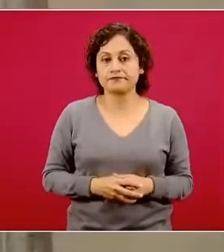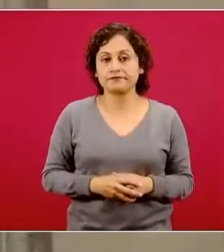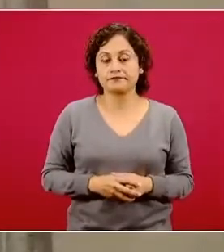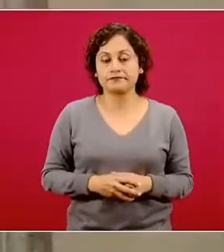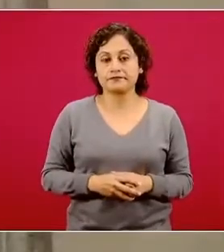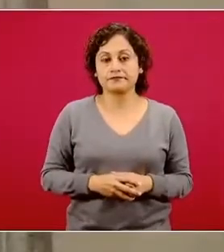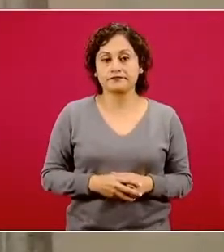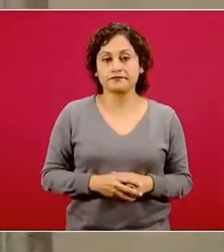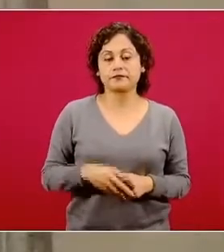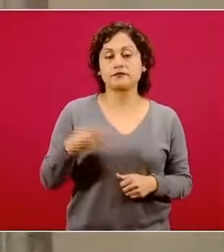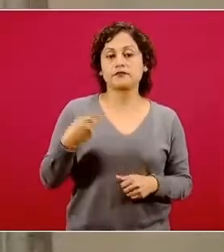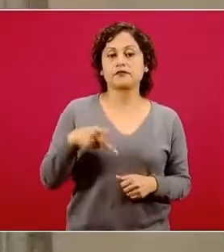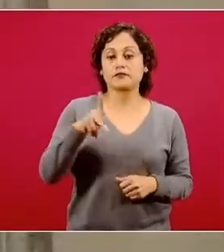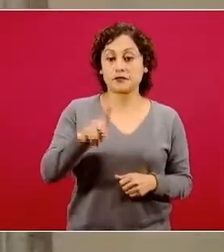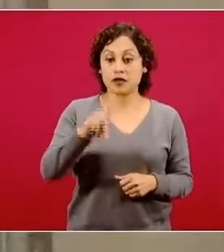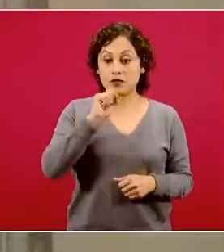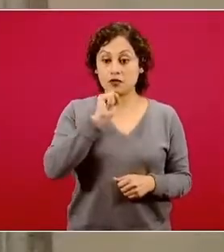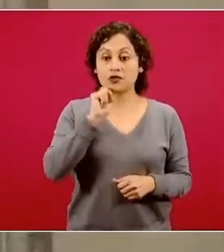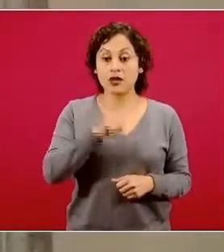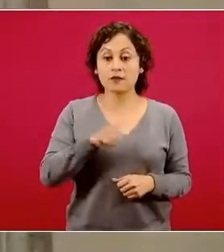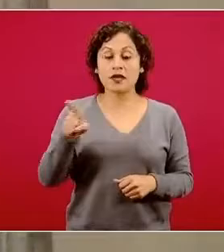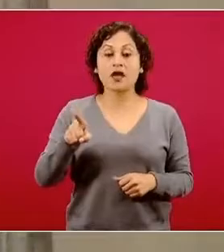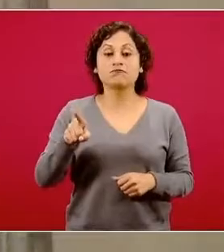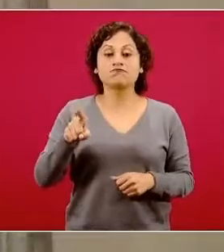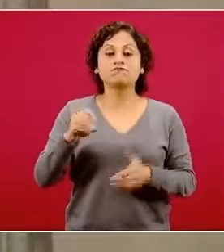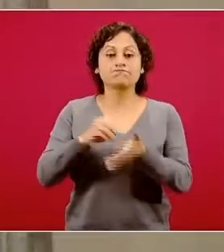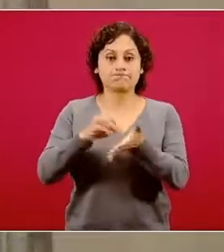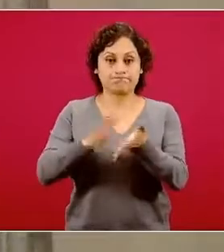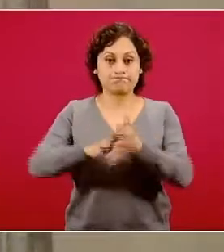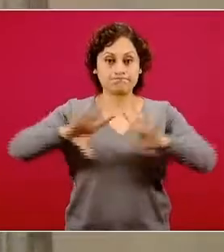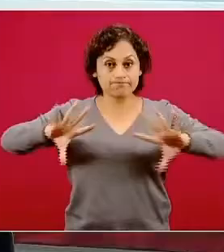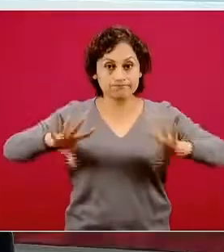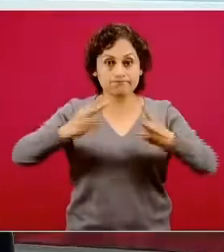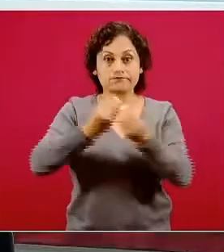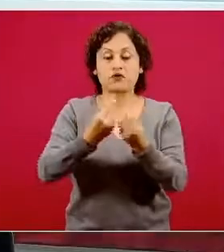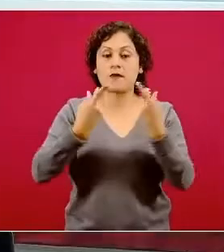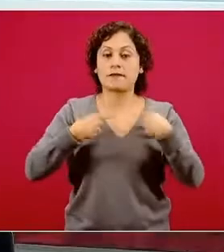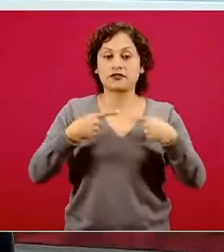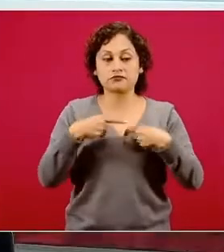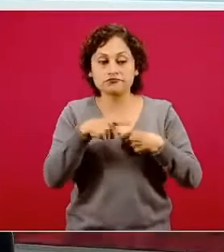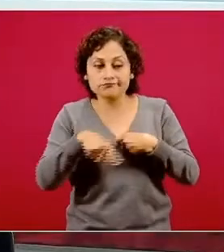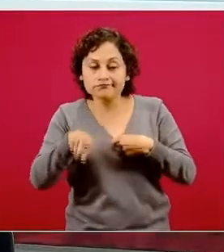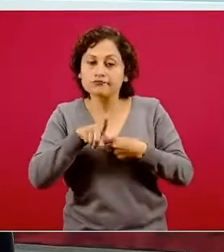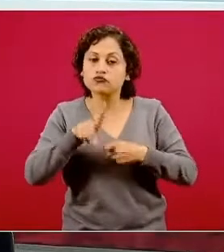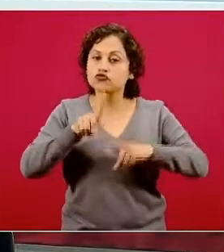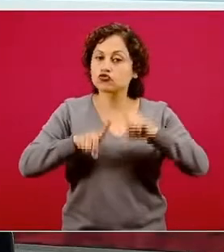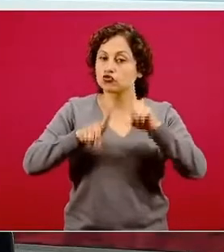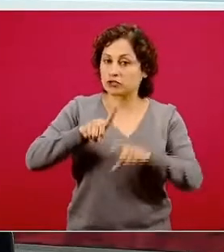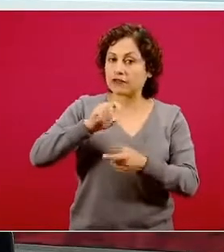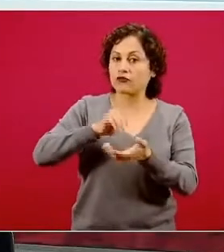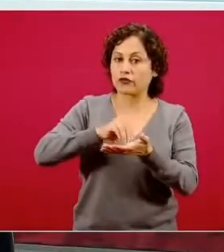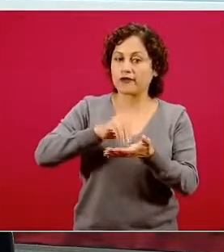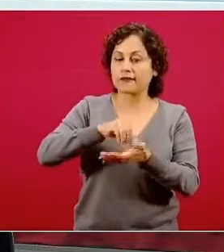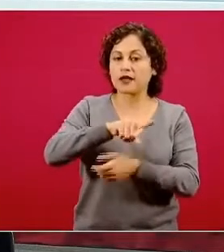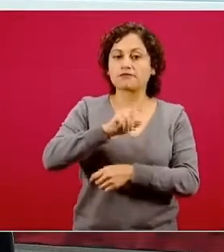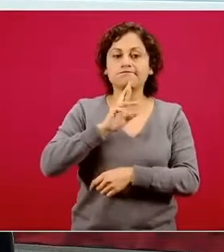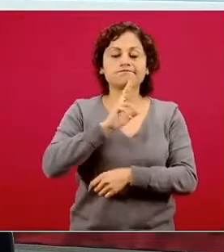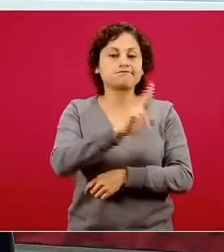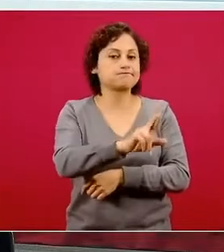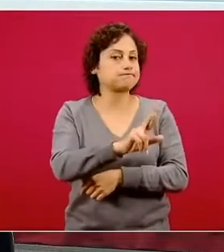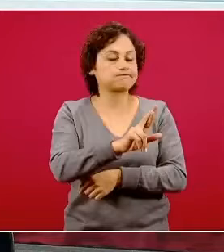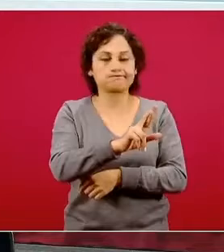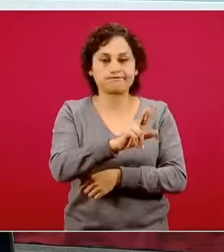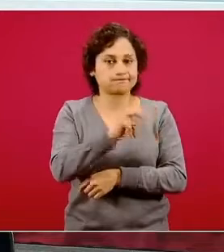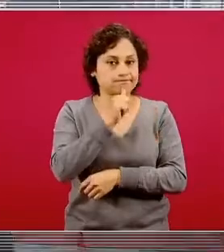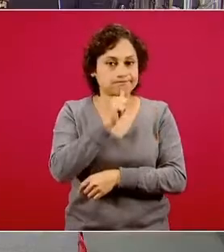seguimos también con cifras totales de personas sospechosas, también con visiones a